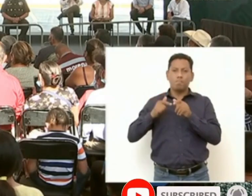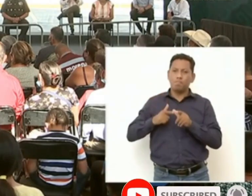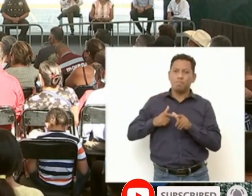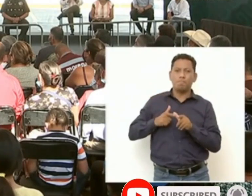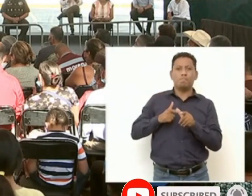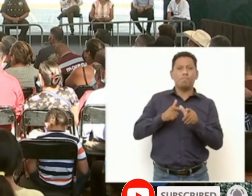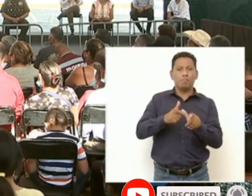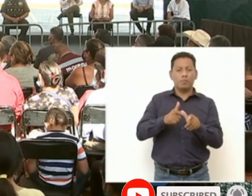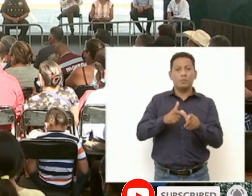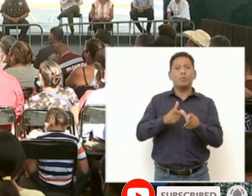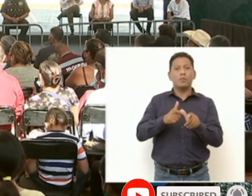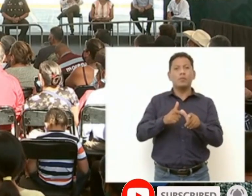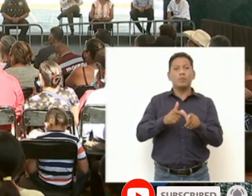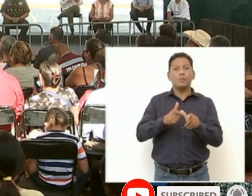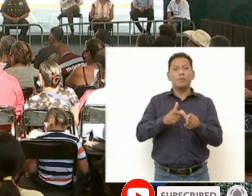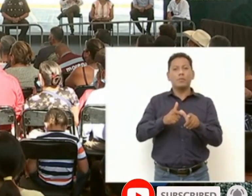y